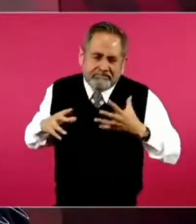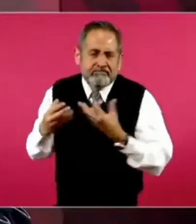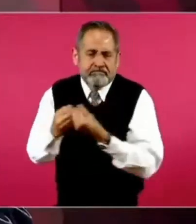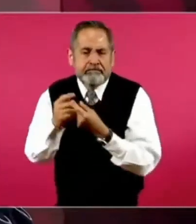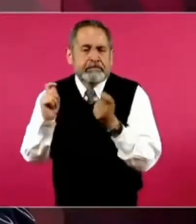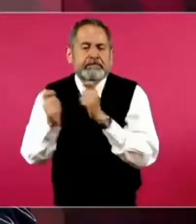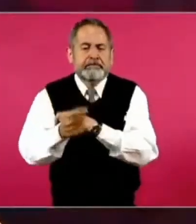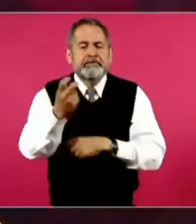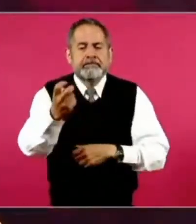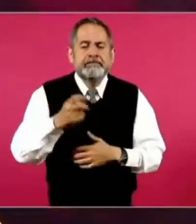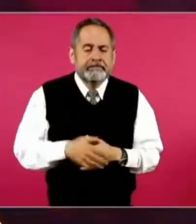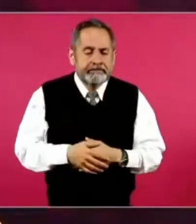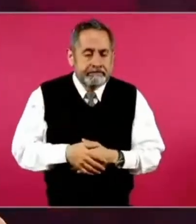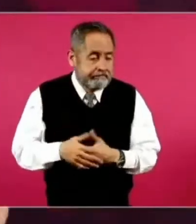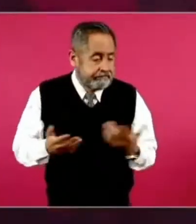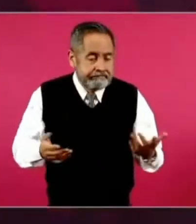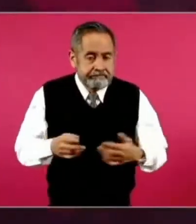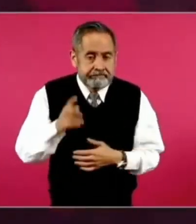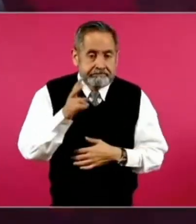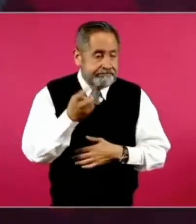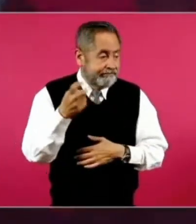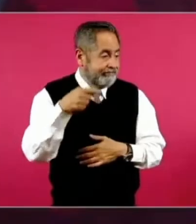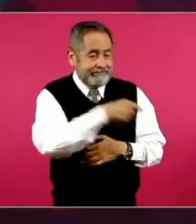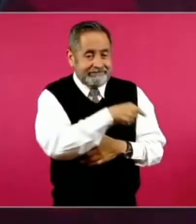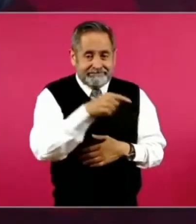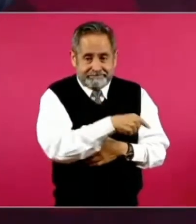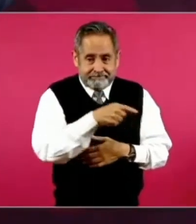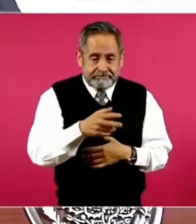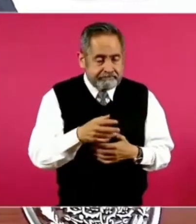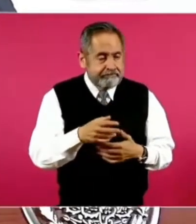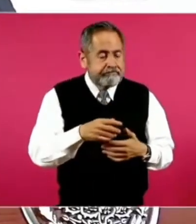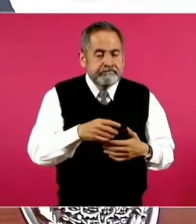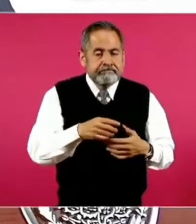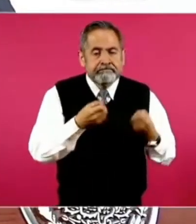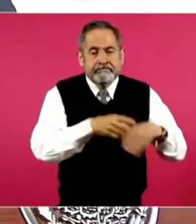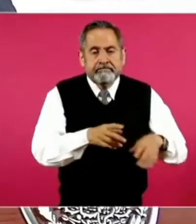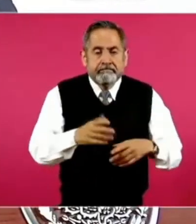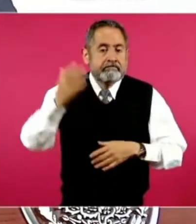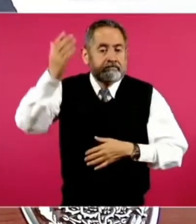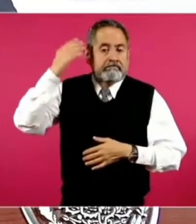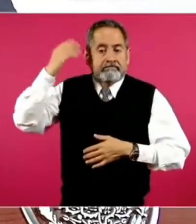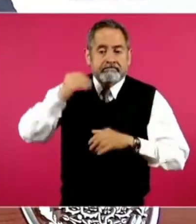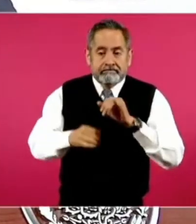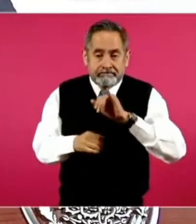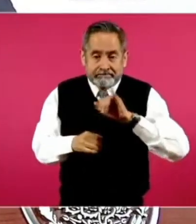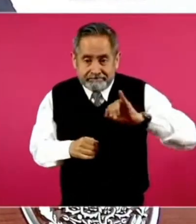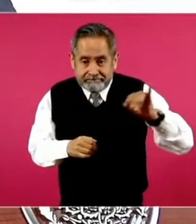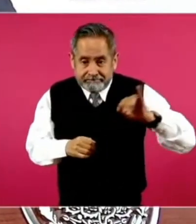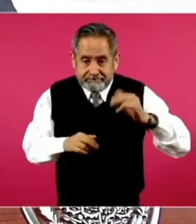Por eso, lamentablemente, han fracasado las revoluciones de izquierda,